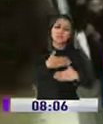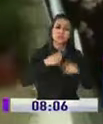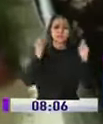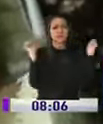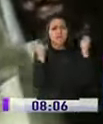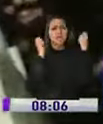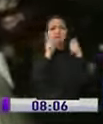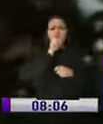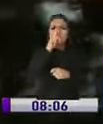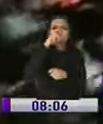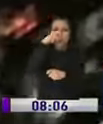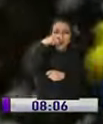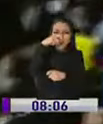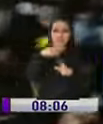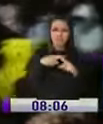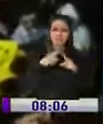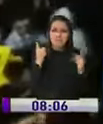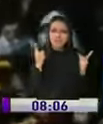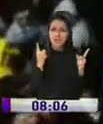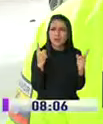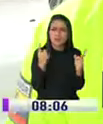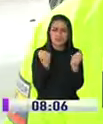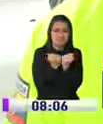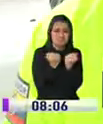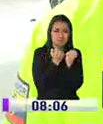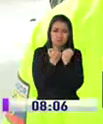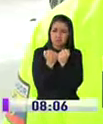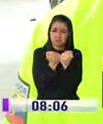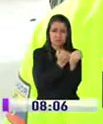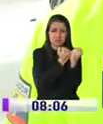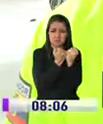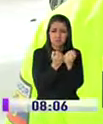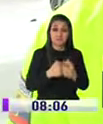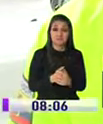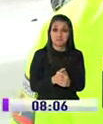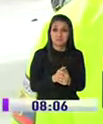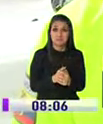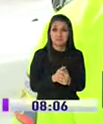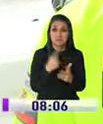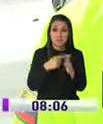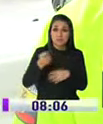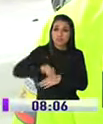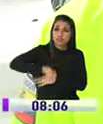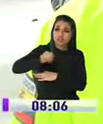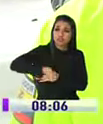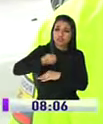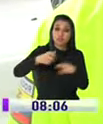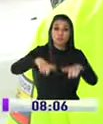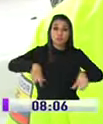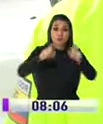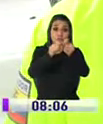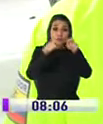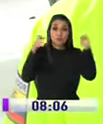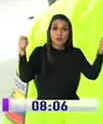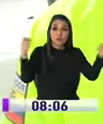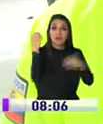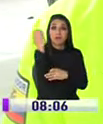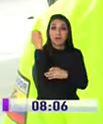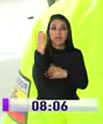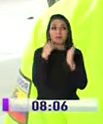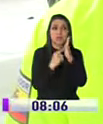donde no había espacio ni para moverse. No se pudo evidenciar extintores ni salidas de emergencia por algún evento o alguna eventualidad